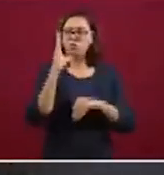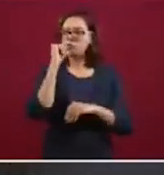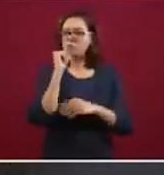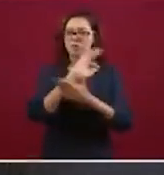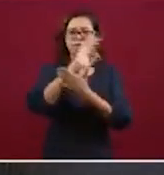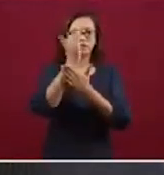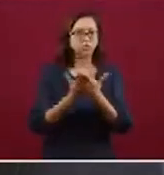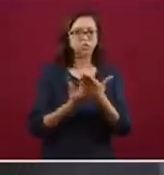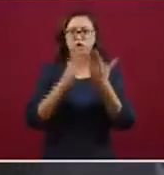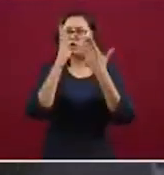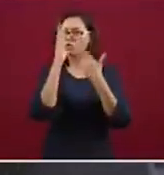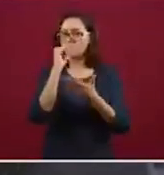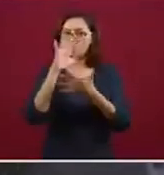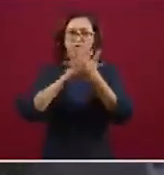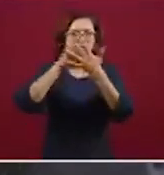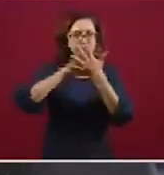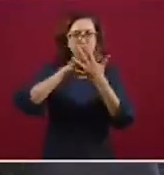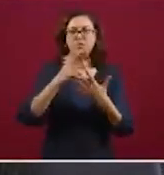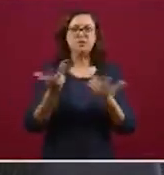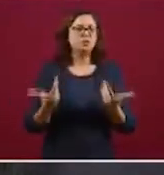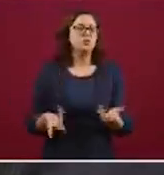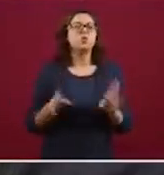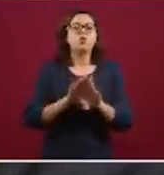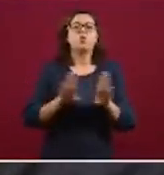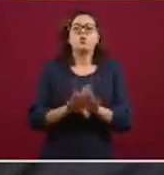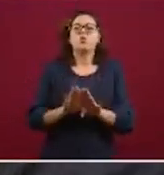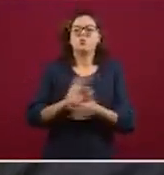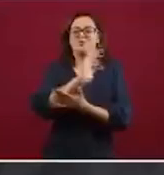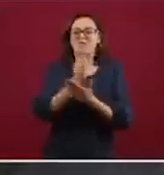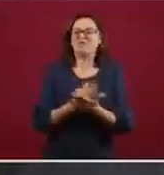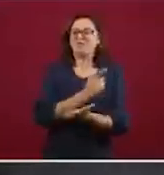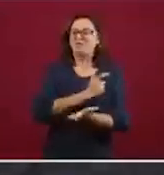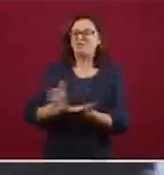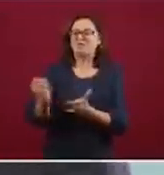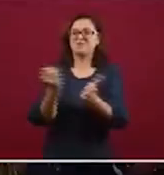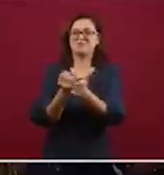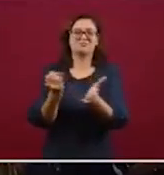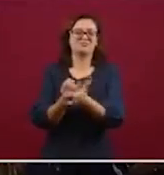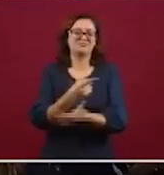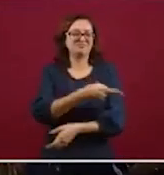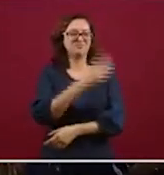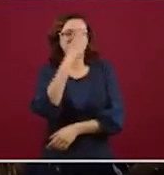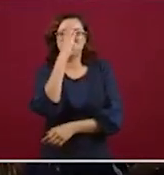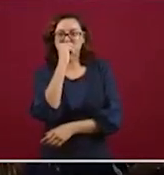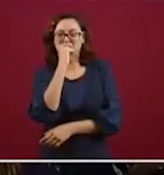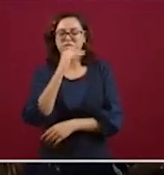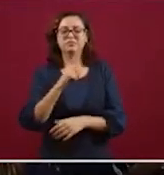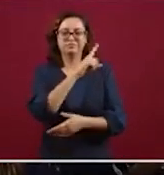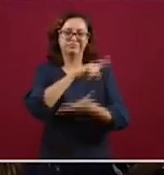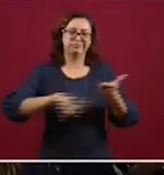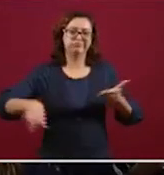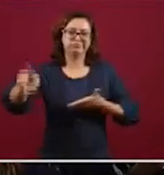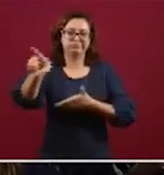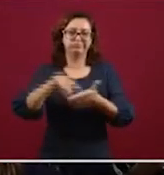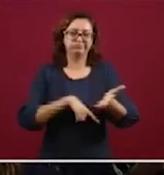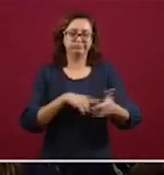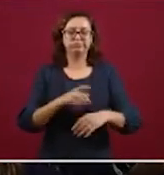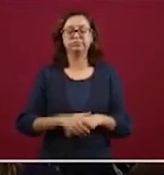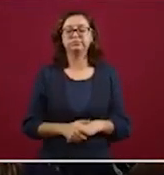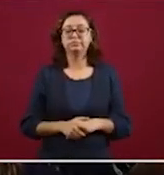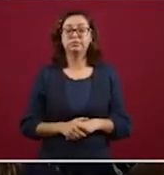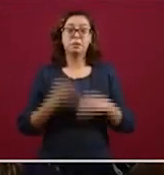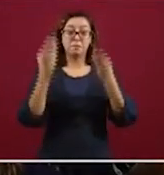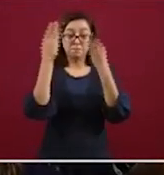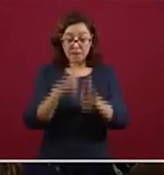no tiene bienes, entonces no puede facturar, no tiene con qué responder para pagar los impuestos, pues entonces no puede facturar ya. Si tuviera cuenta, se